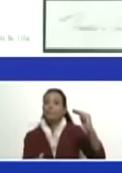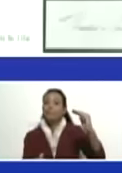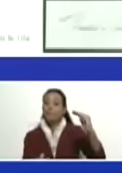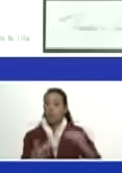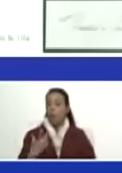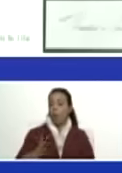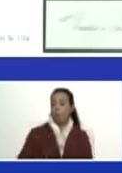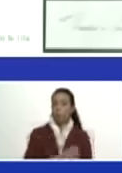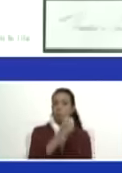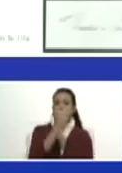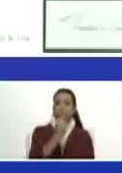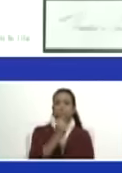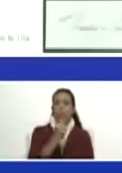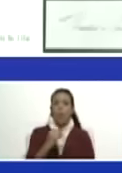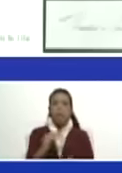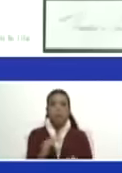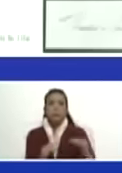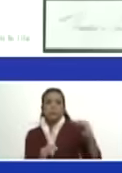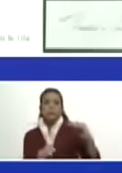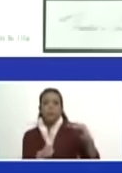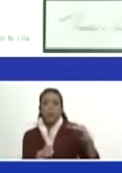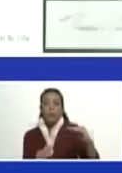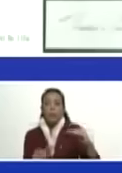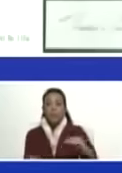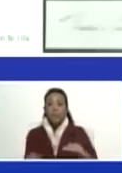coloniales. Y Malek Prevot